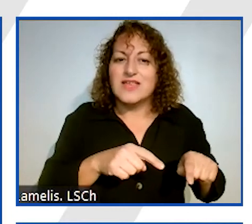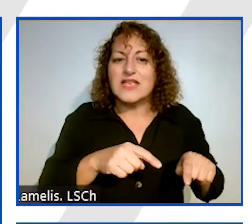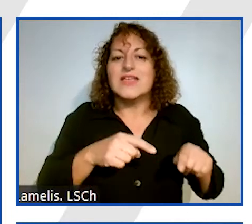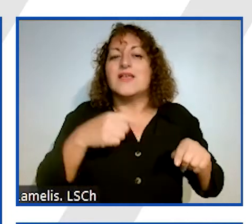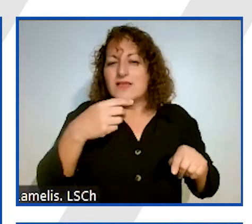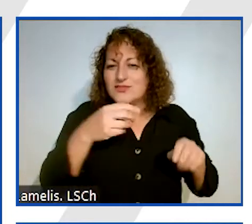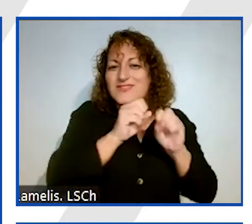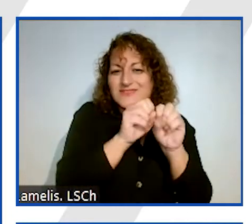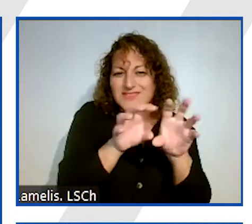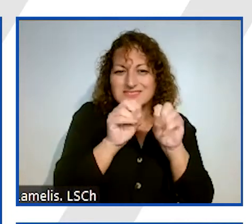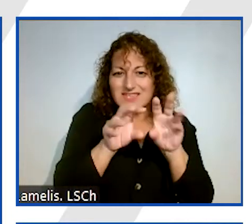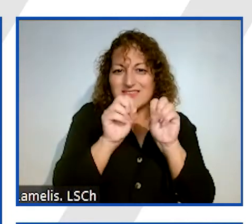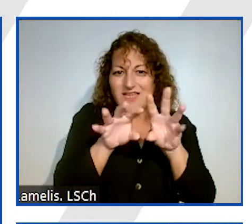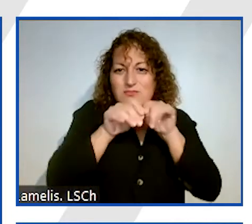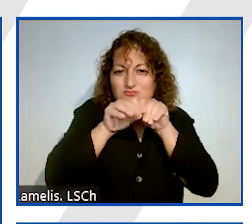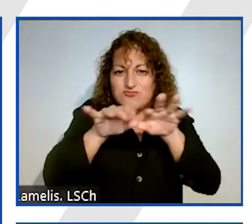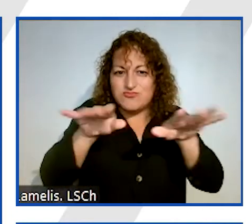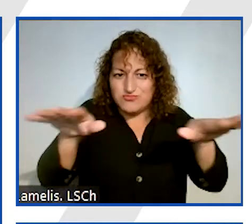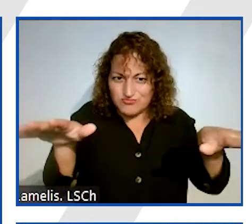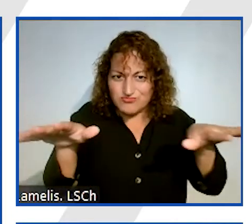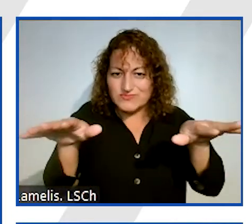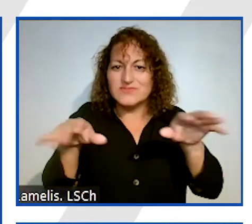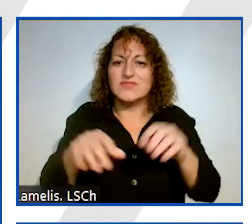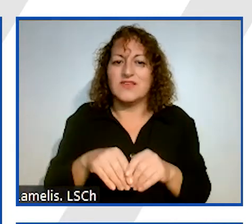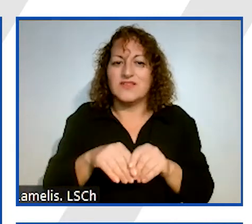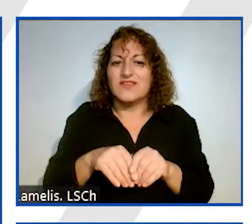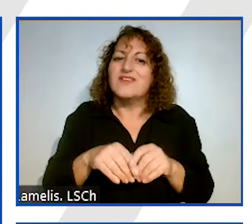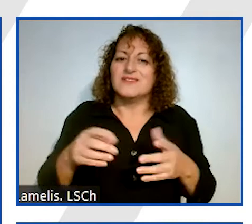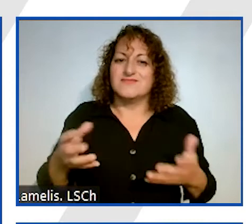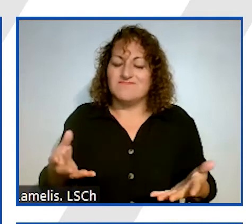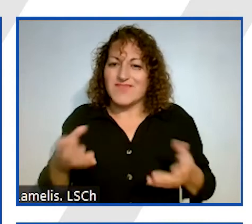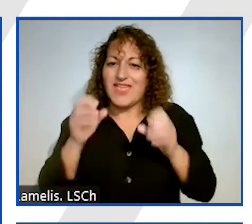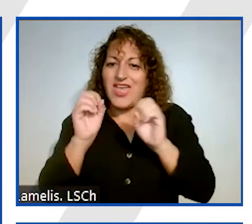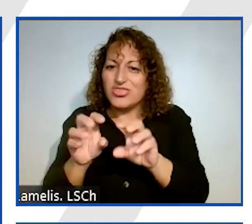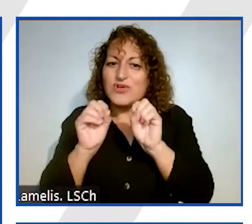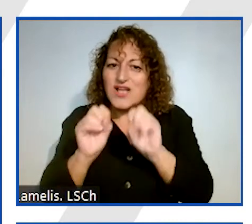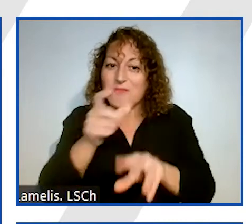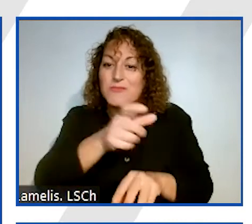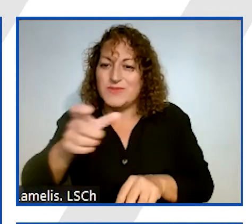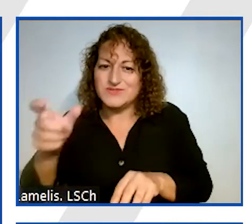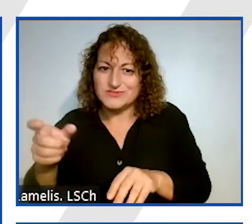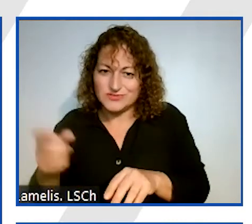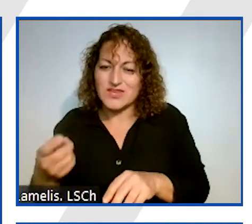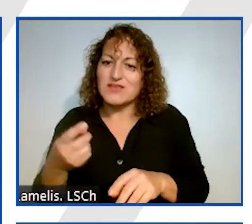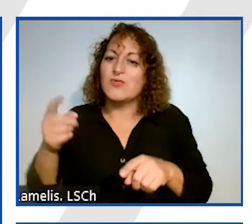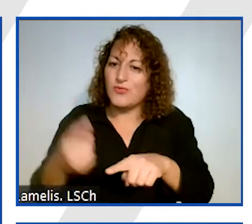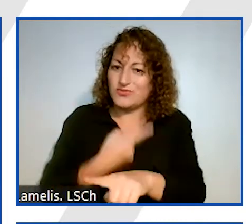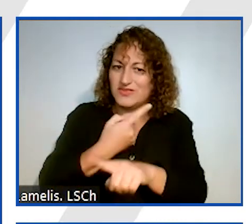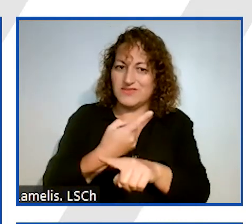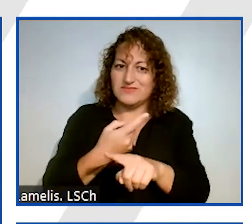difusión. ¿Ya? Es principalmente hacer un proceso de reeducación con el público. Las generaciones